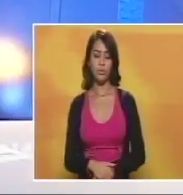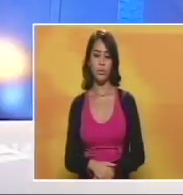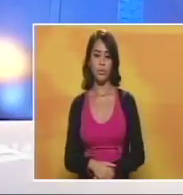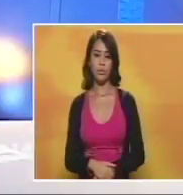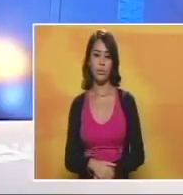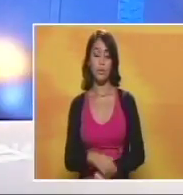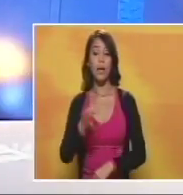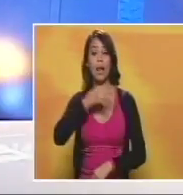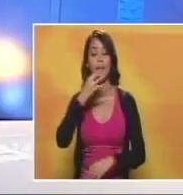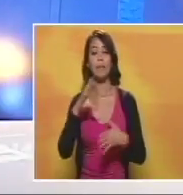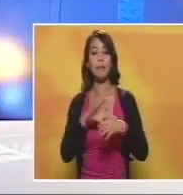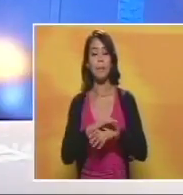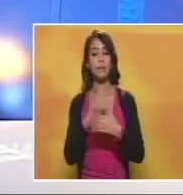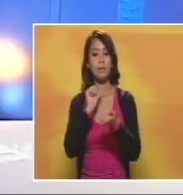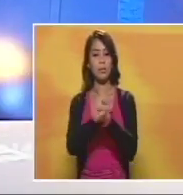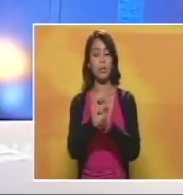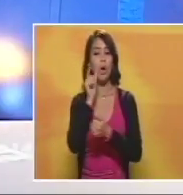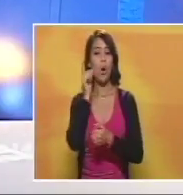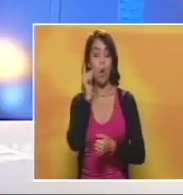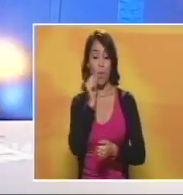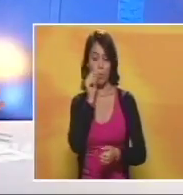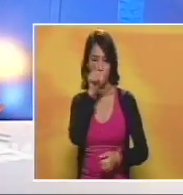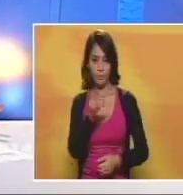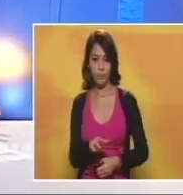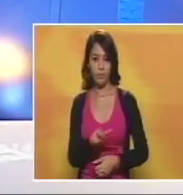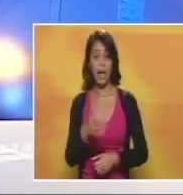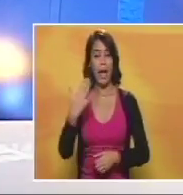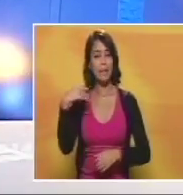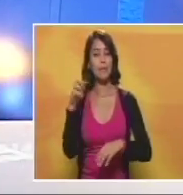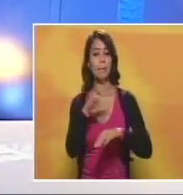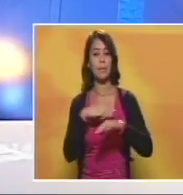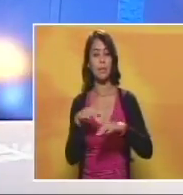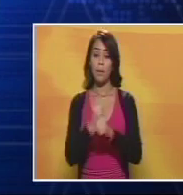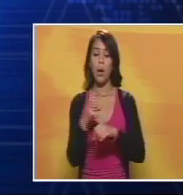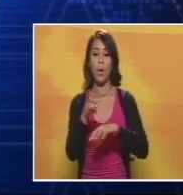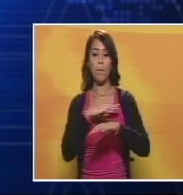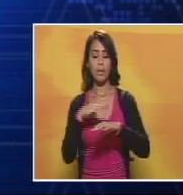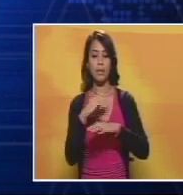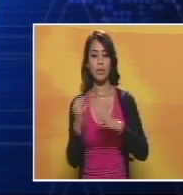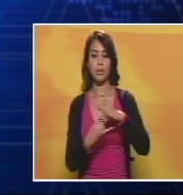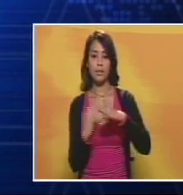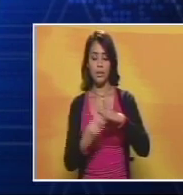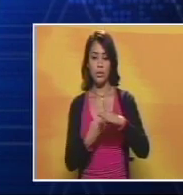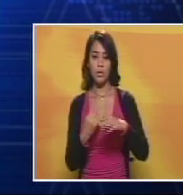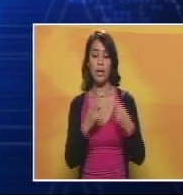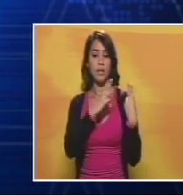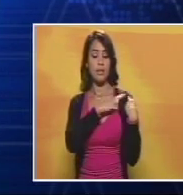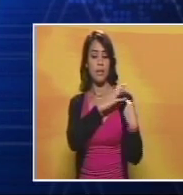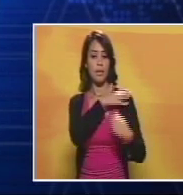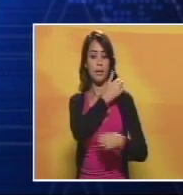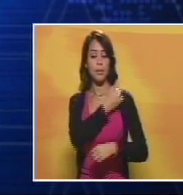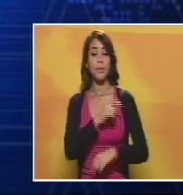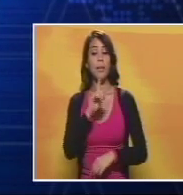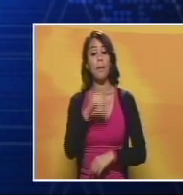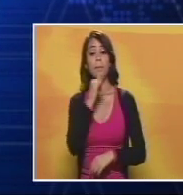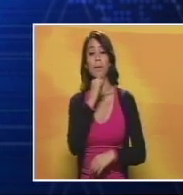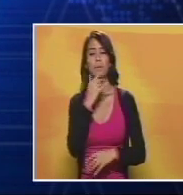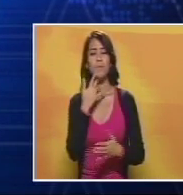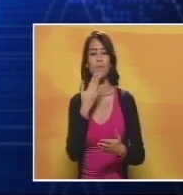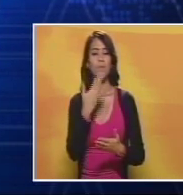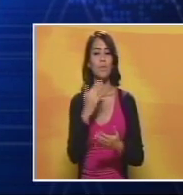hoy, no es ayer. Señores, nosotros como gobierno regional tenemos disposición de